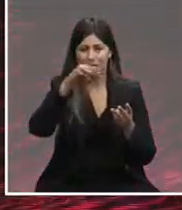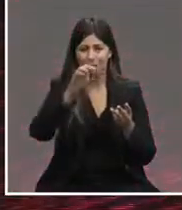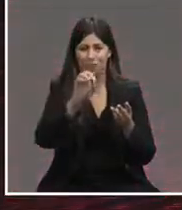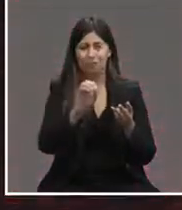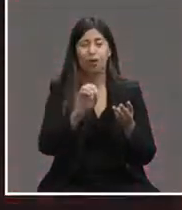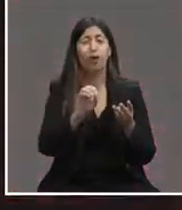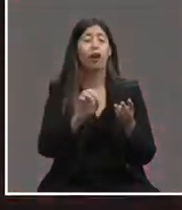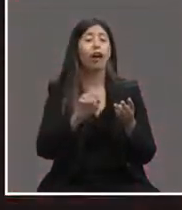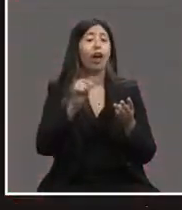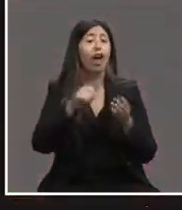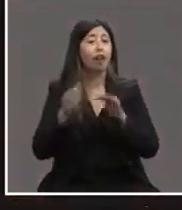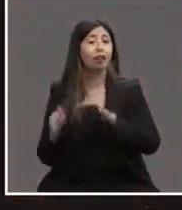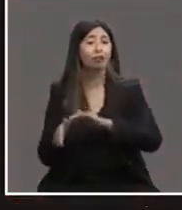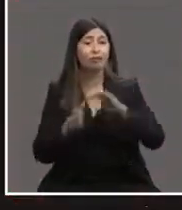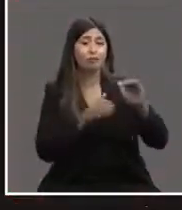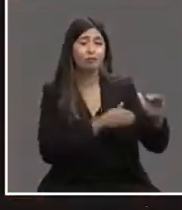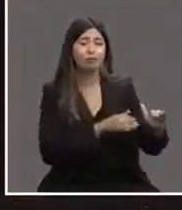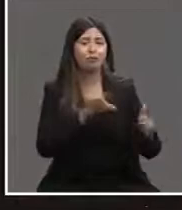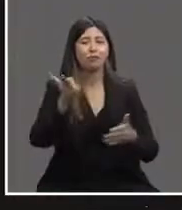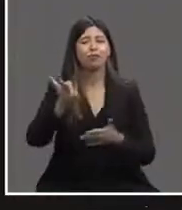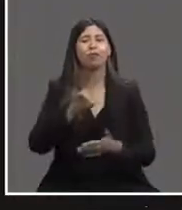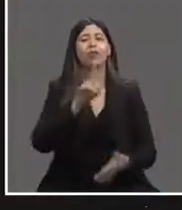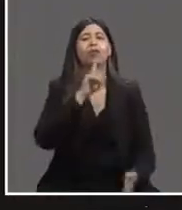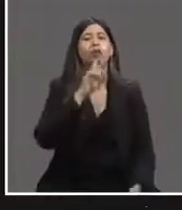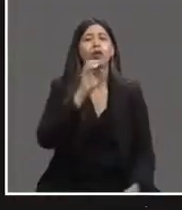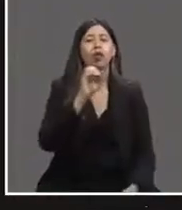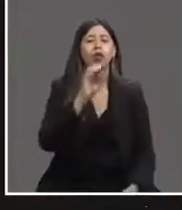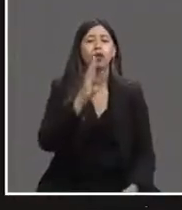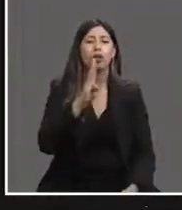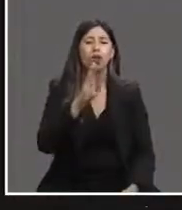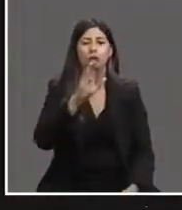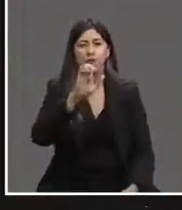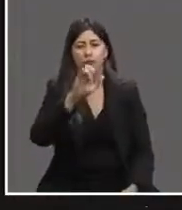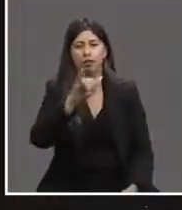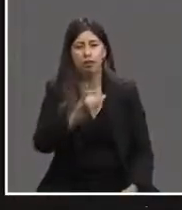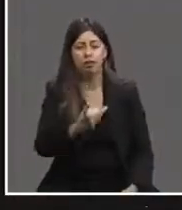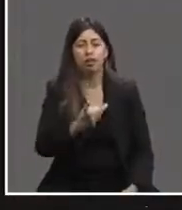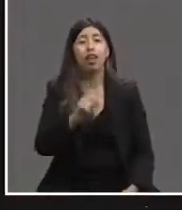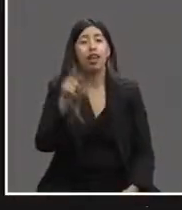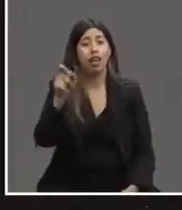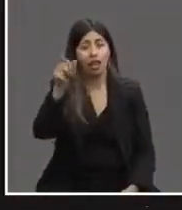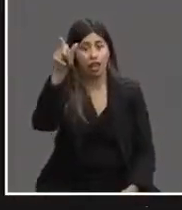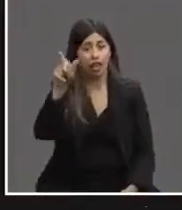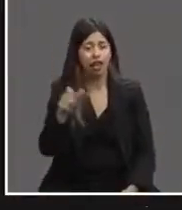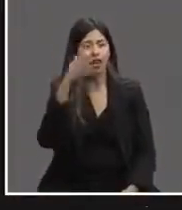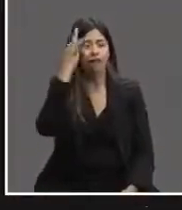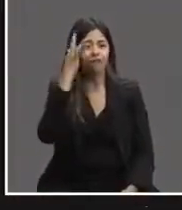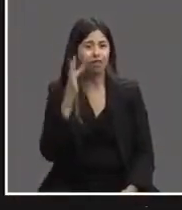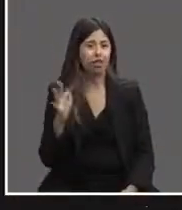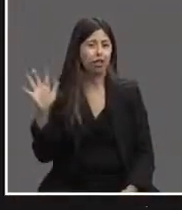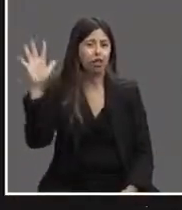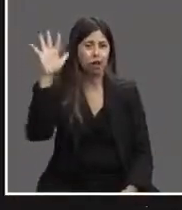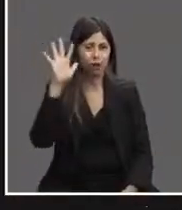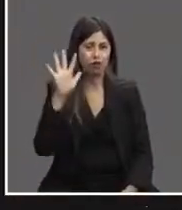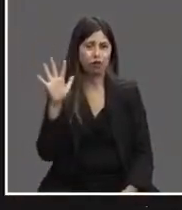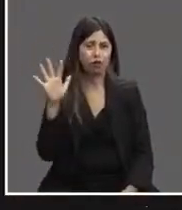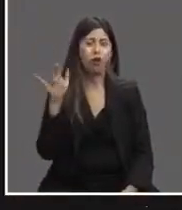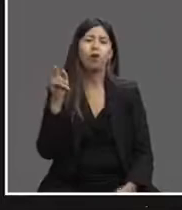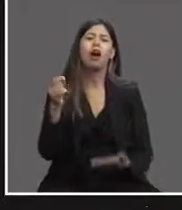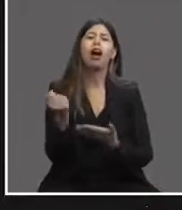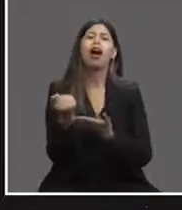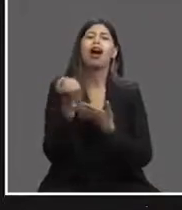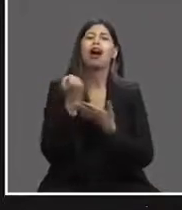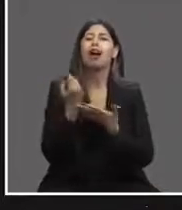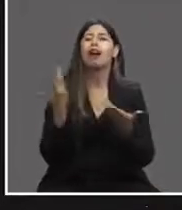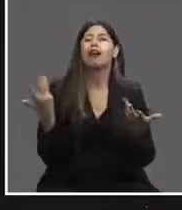siguiente invitado, él es Toby Ord. Toby Ord es filósofo, nos va a acompañar liderando